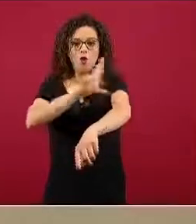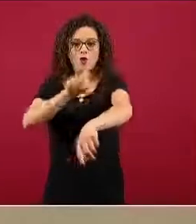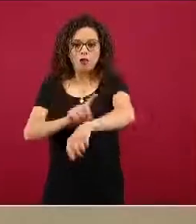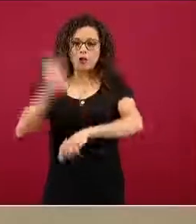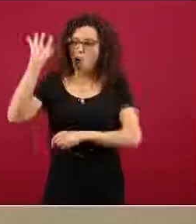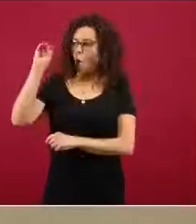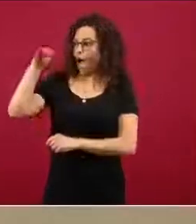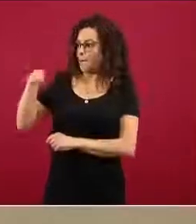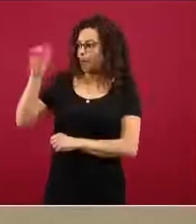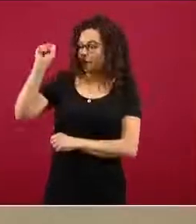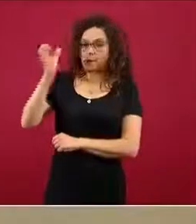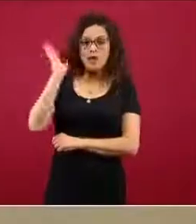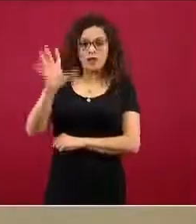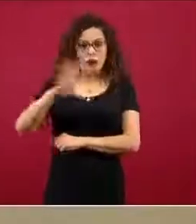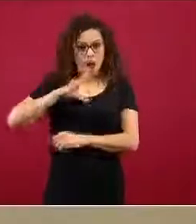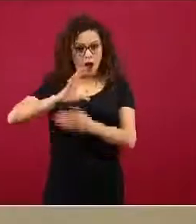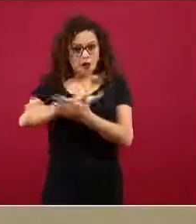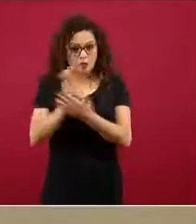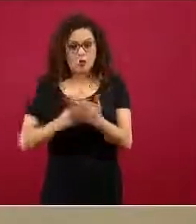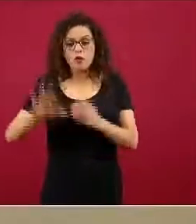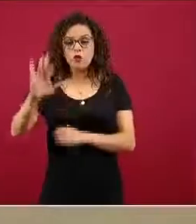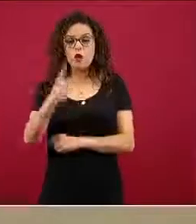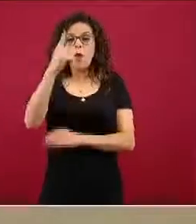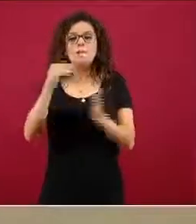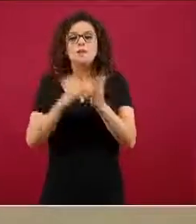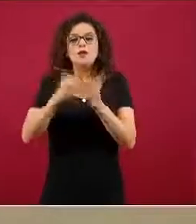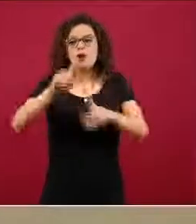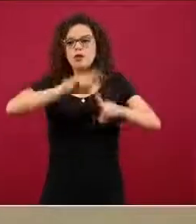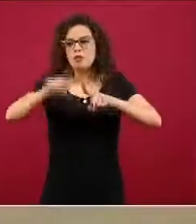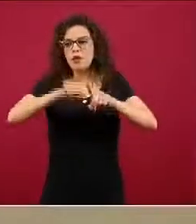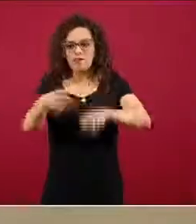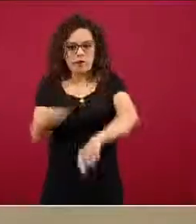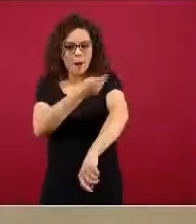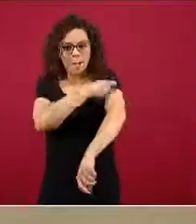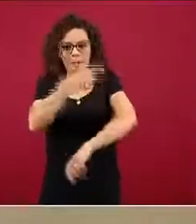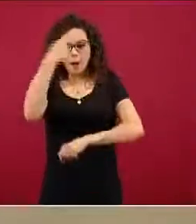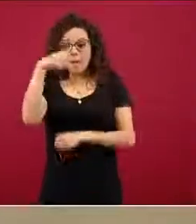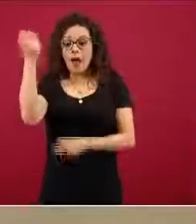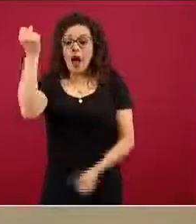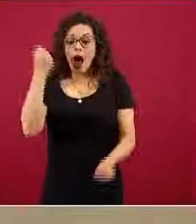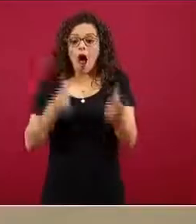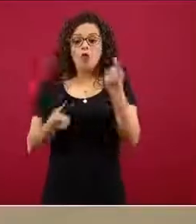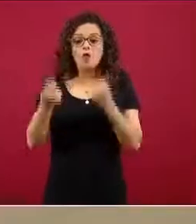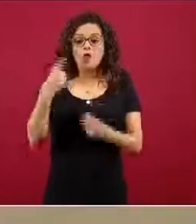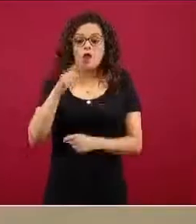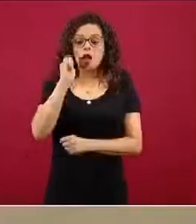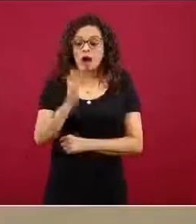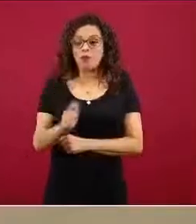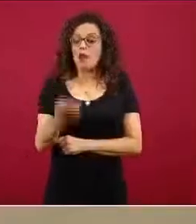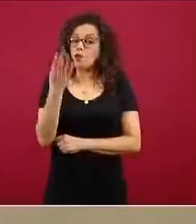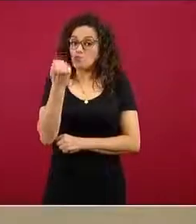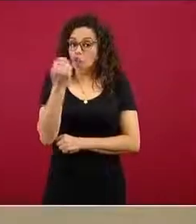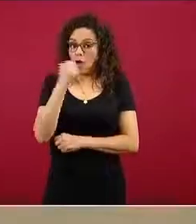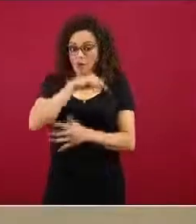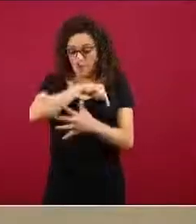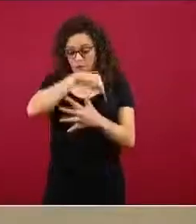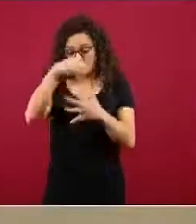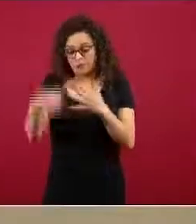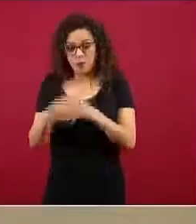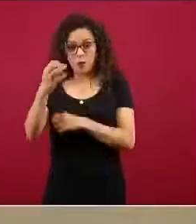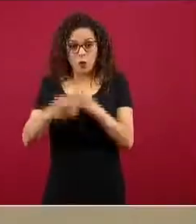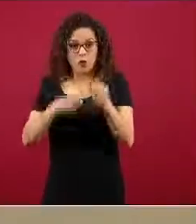han contratado 51 millones de dosis para alguna de las, hasta el momento, 9 posibilidades que